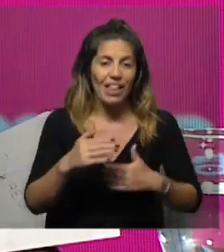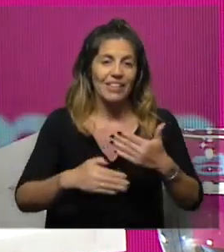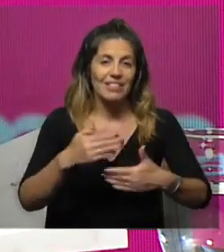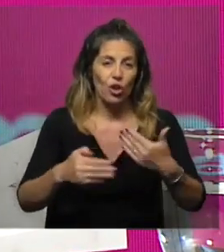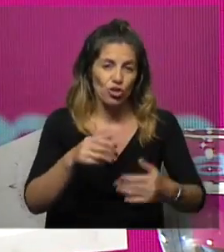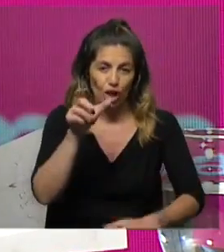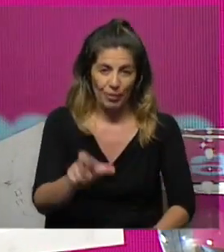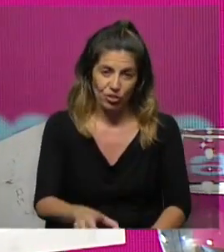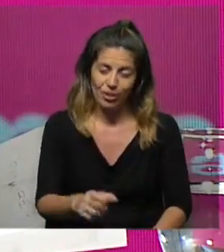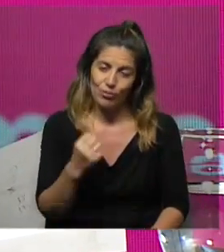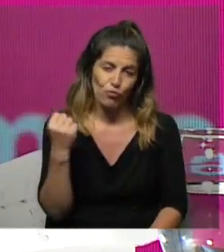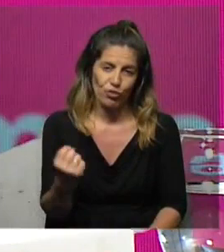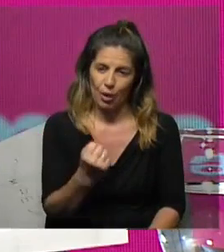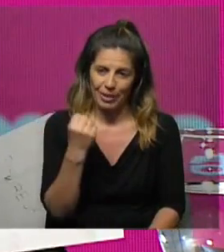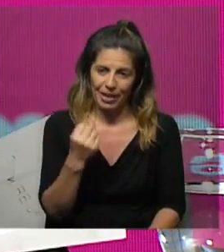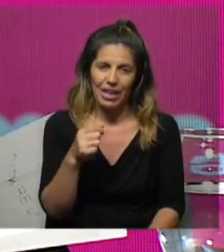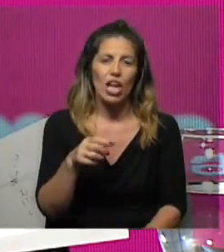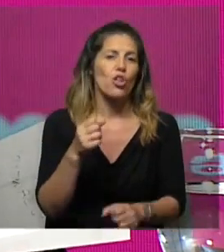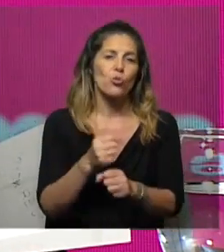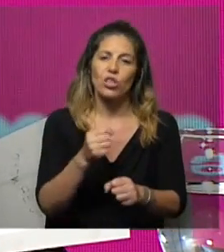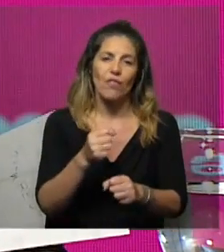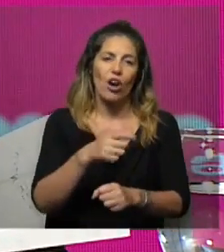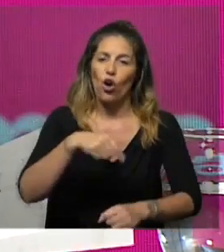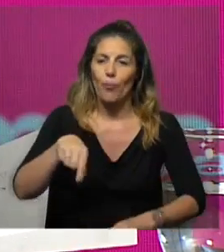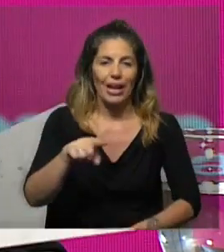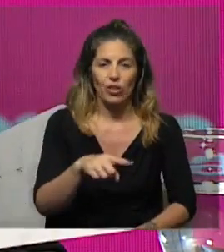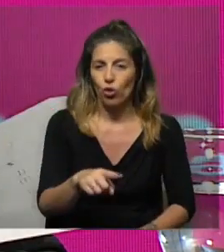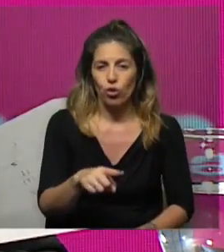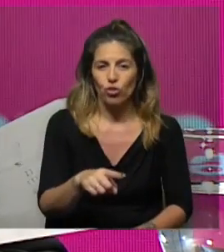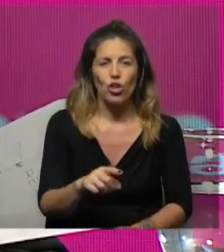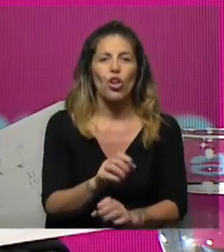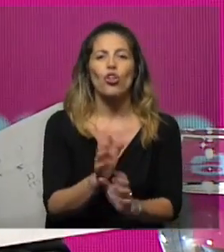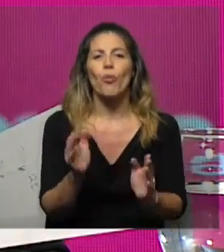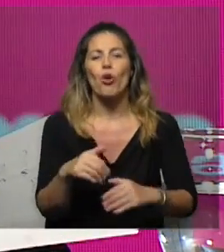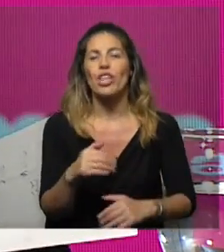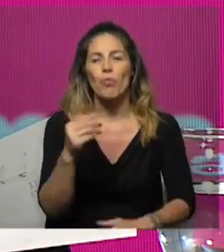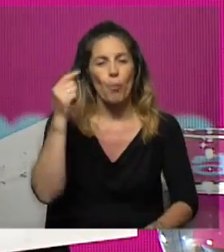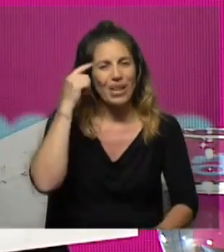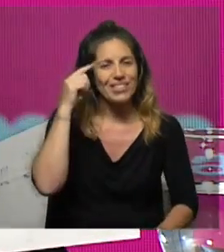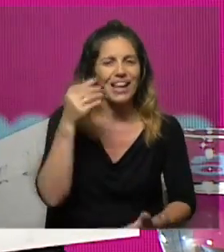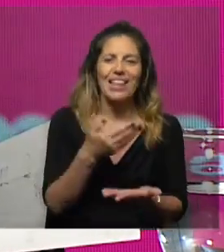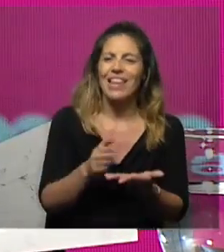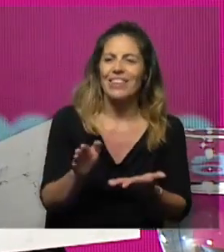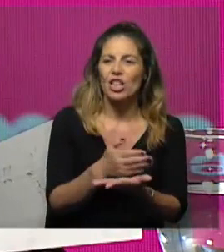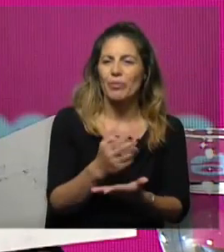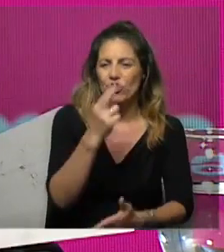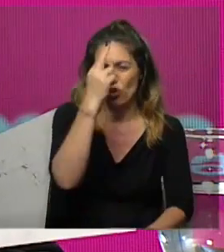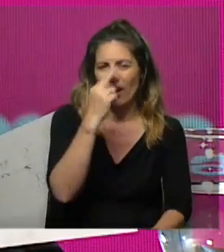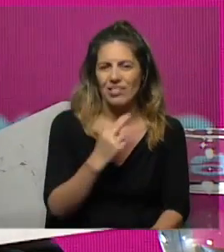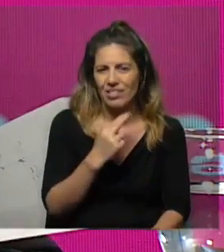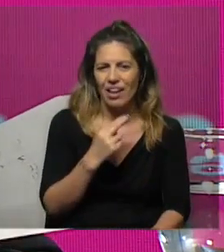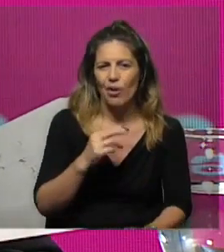las personas es fundamental eso es una tarea que nos compete a todos O sea no no podemos pensar que la discriminación racial la vamos a